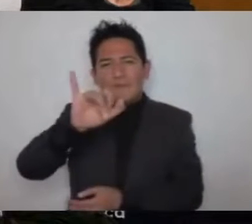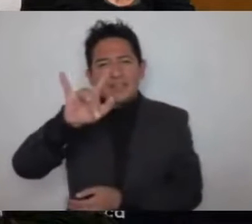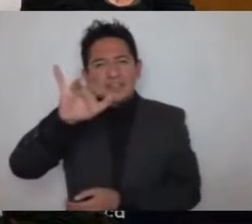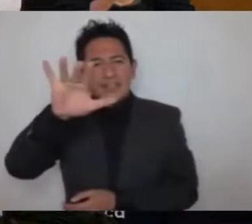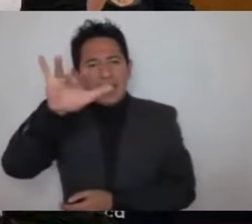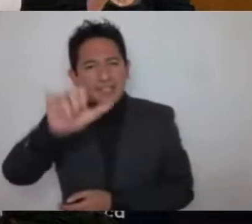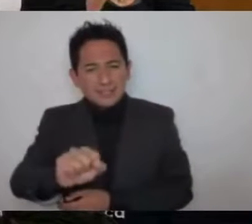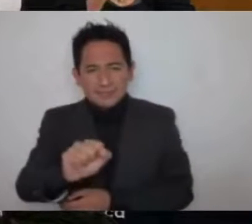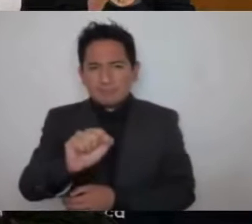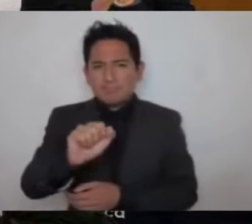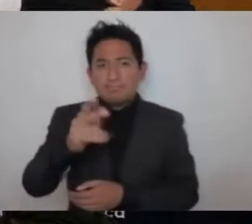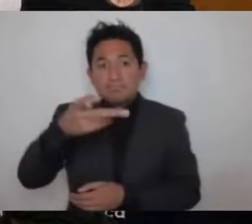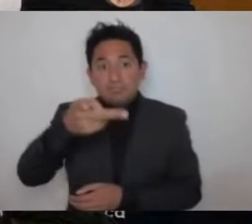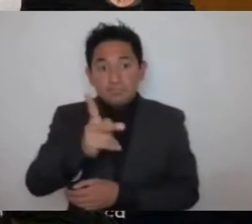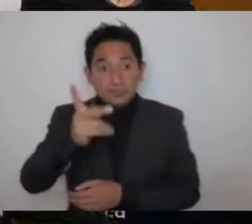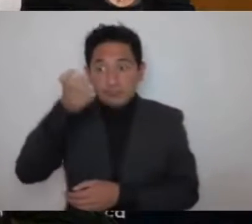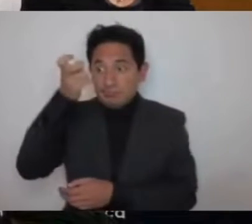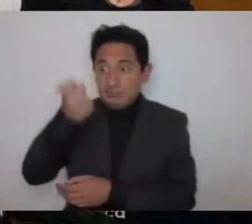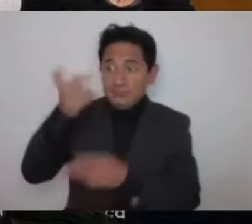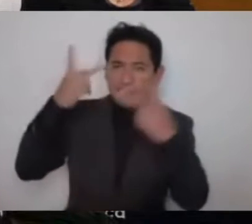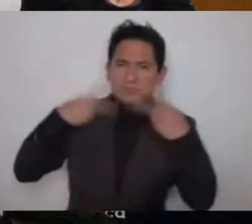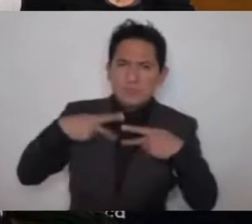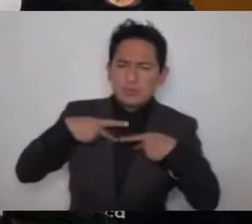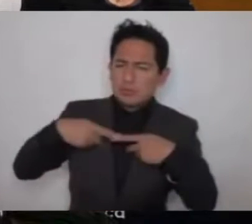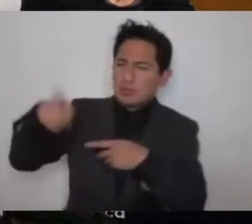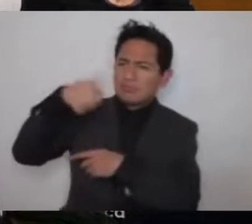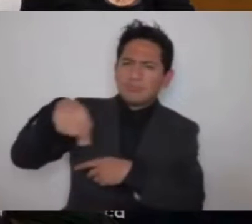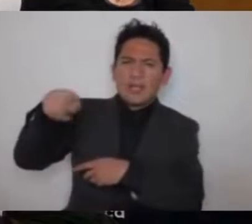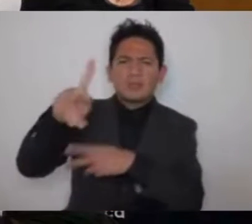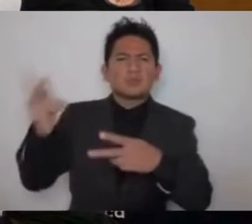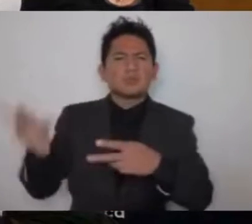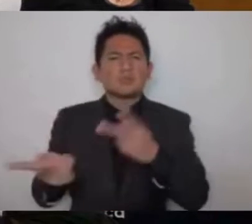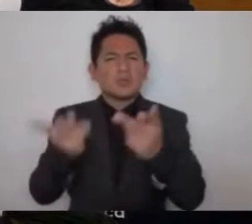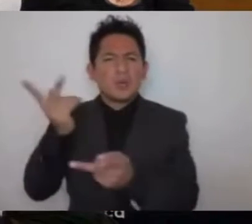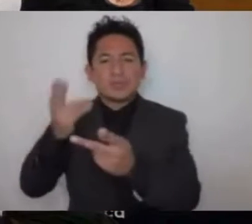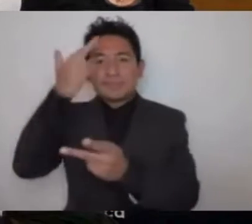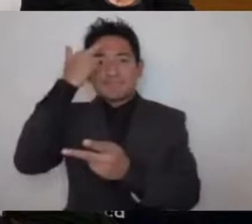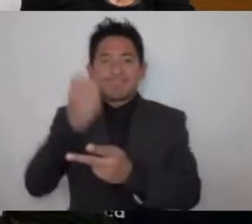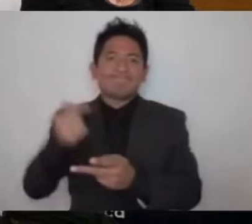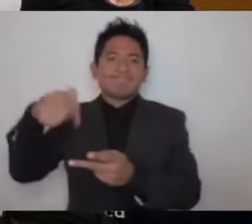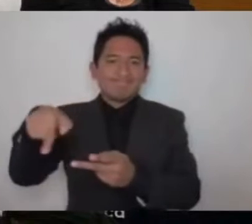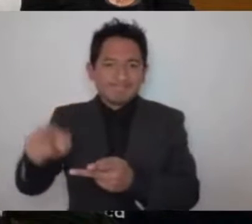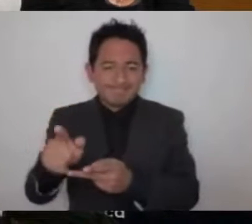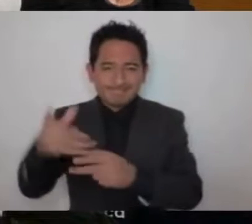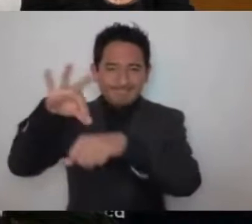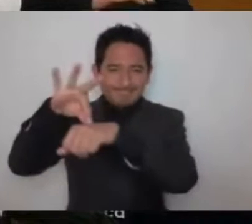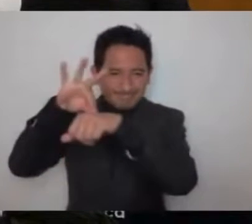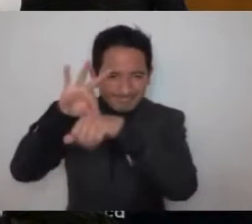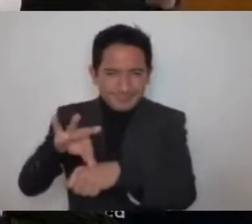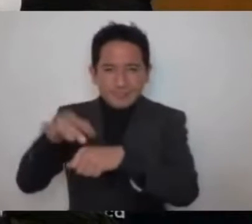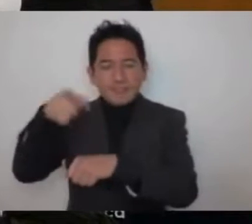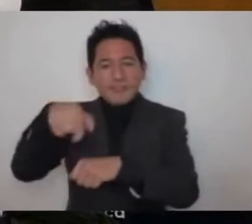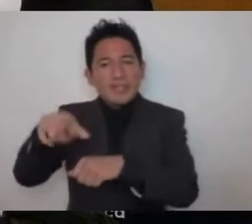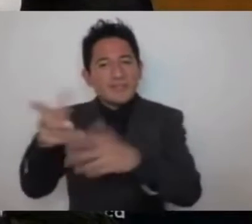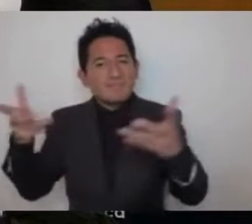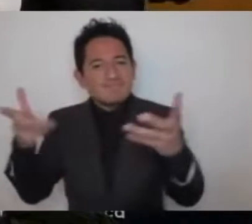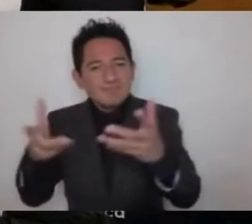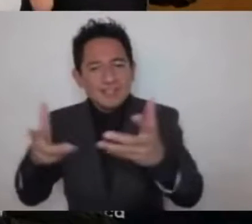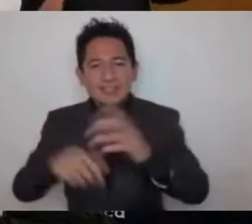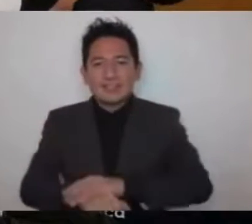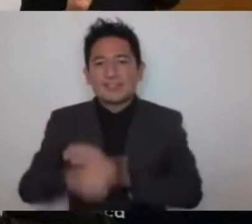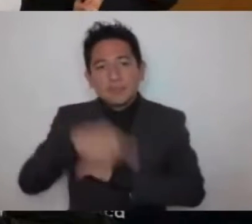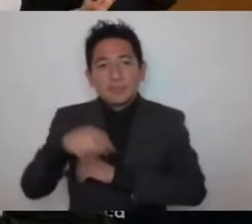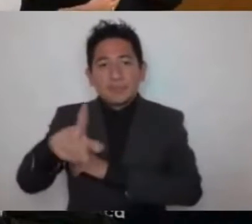están en la operatividad práctica quién te puede decir cuáles son los temas más complicados para la aplicación del derecho o cómo a pesar de haber